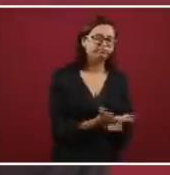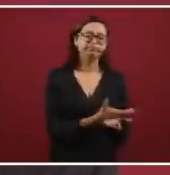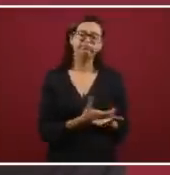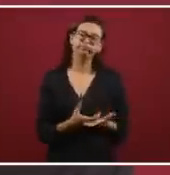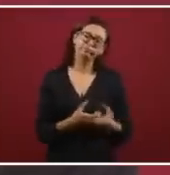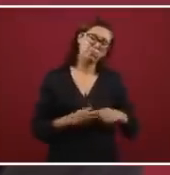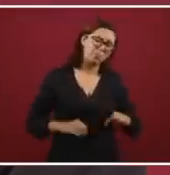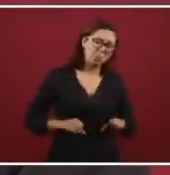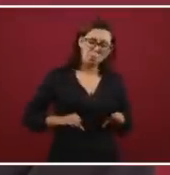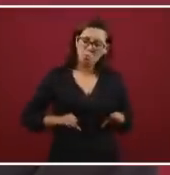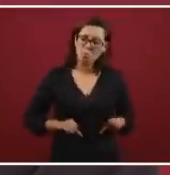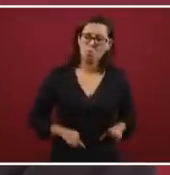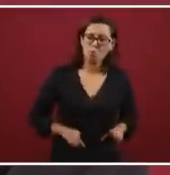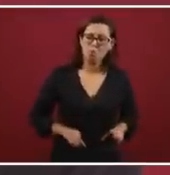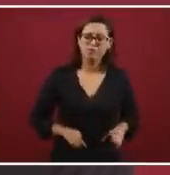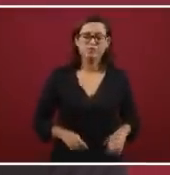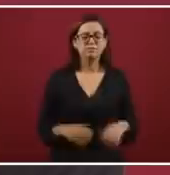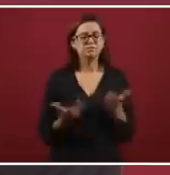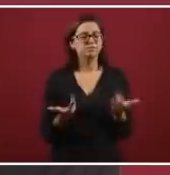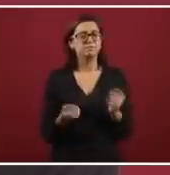iba a ser como un FOBAPROA,